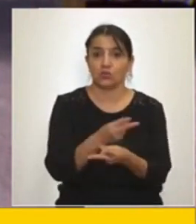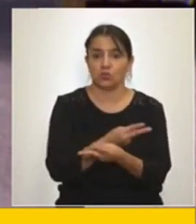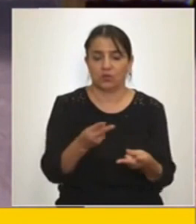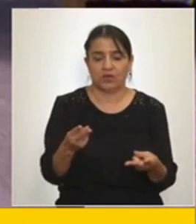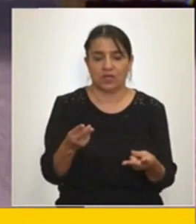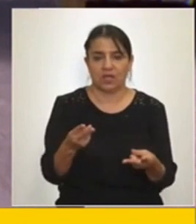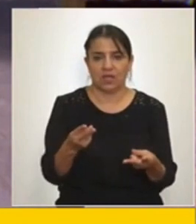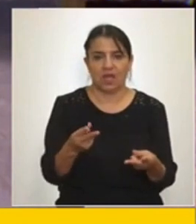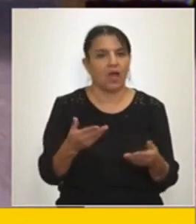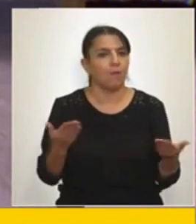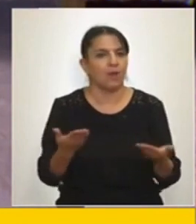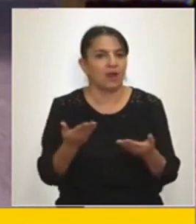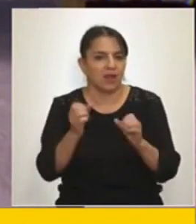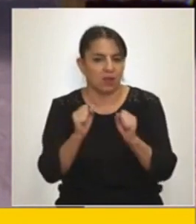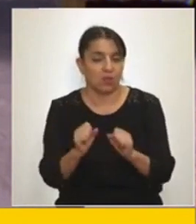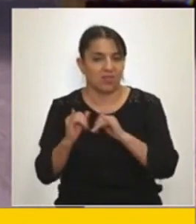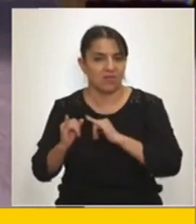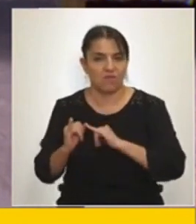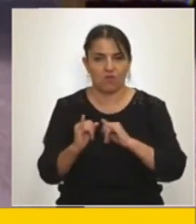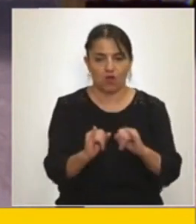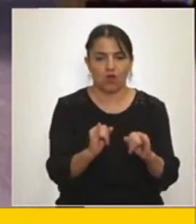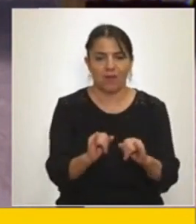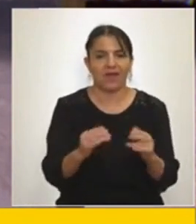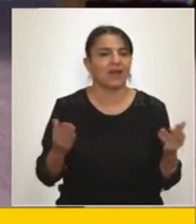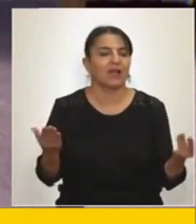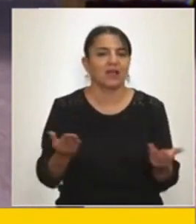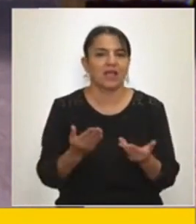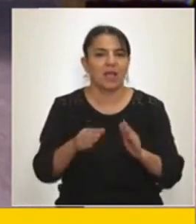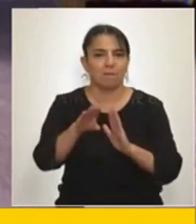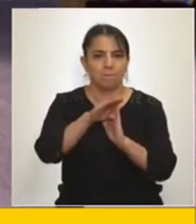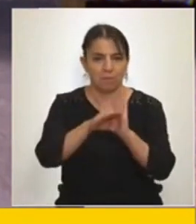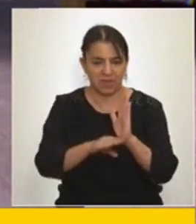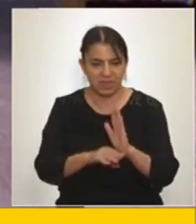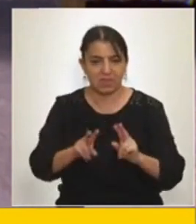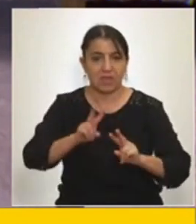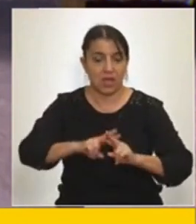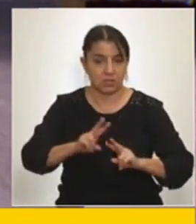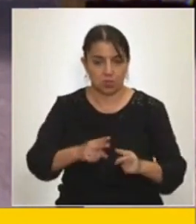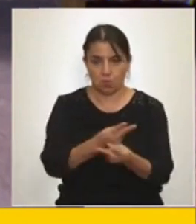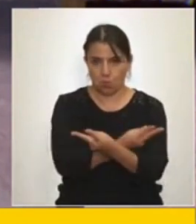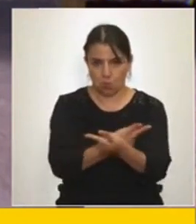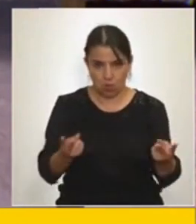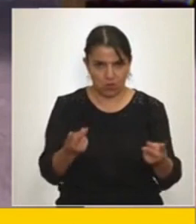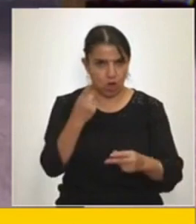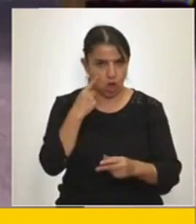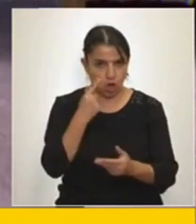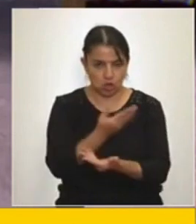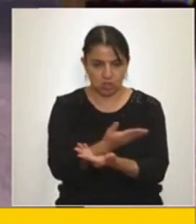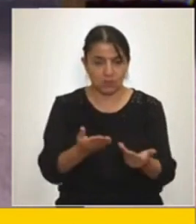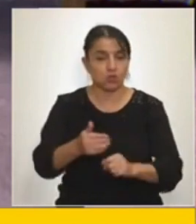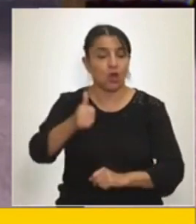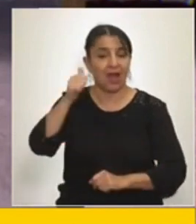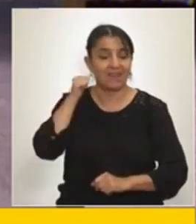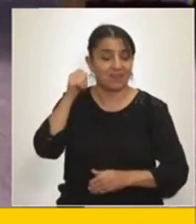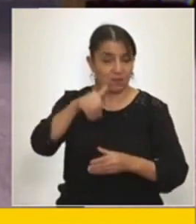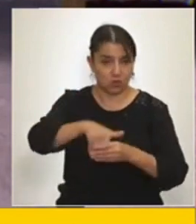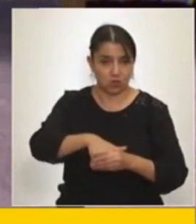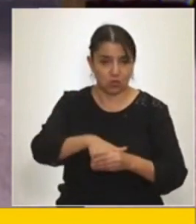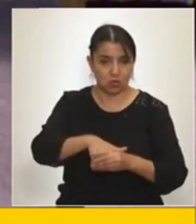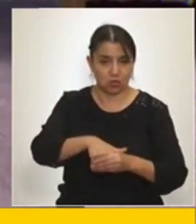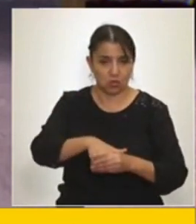para que pueda informar respecto de las medidas que han sido de público conocimiento en el día de ayer se votó